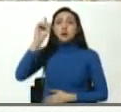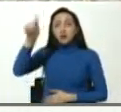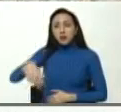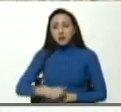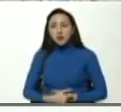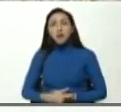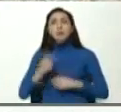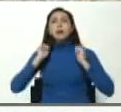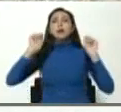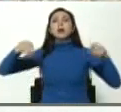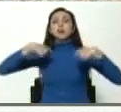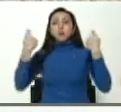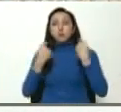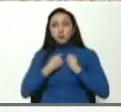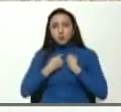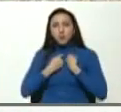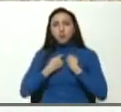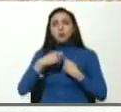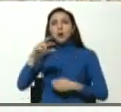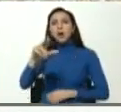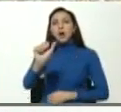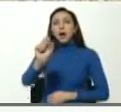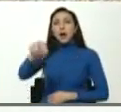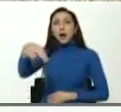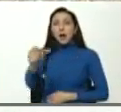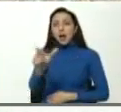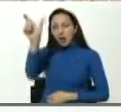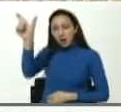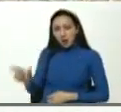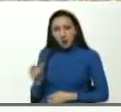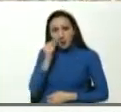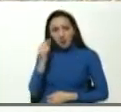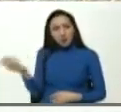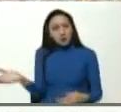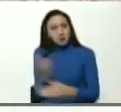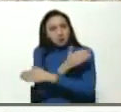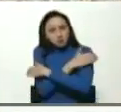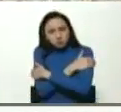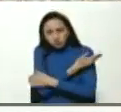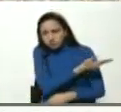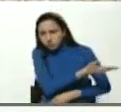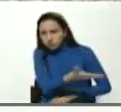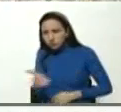iztúris y josé vicente rangel me abrazó a sus familiares